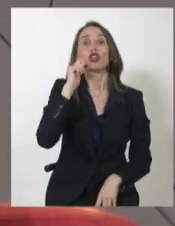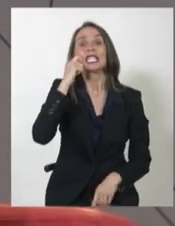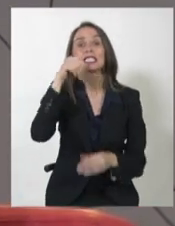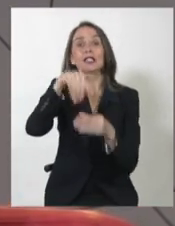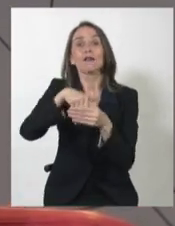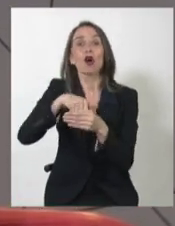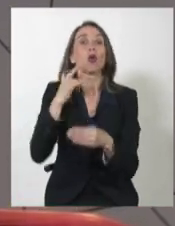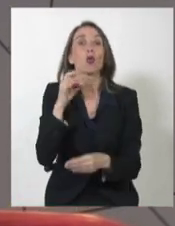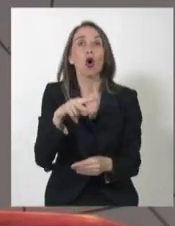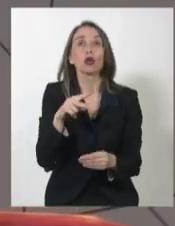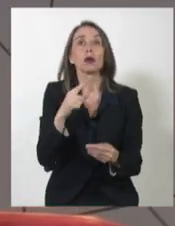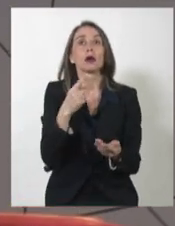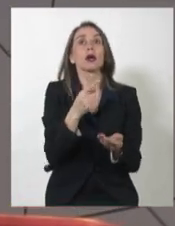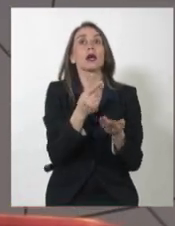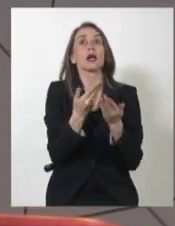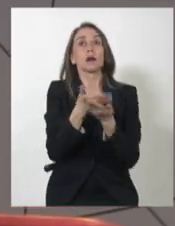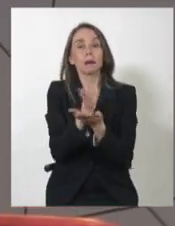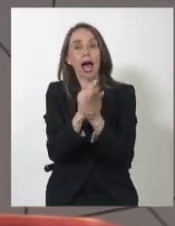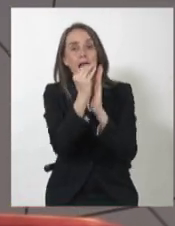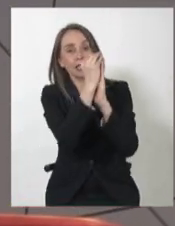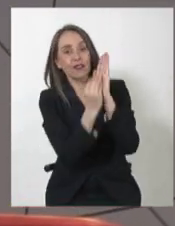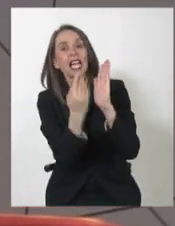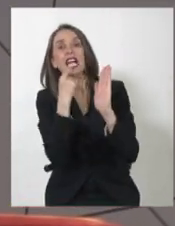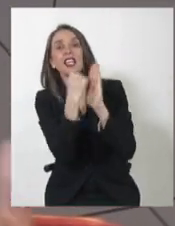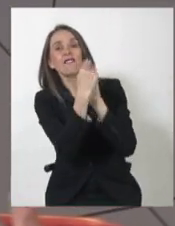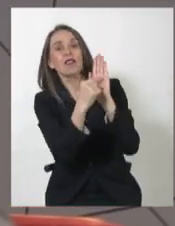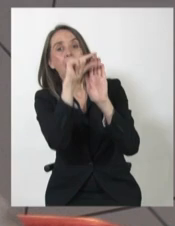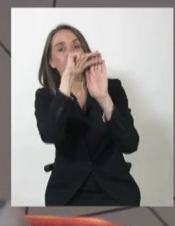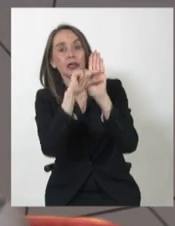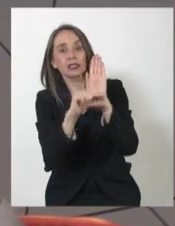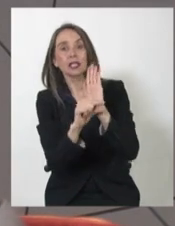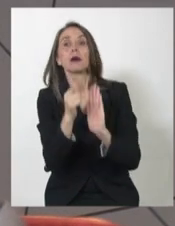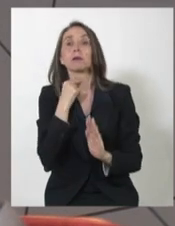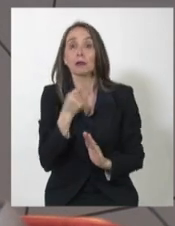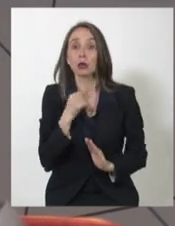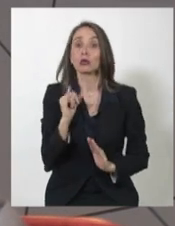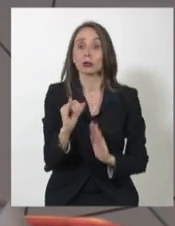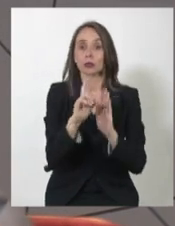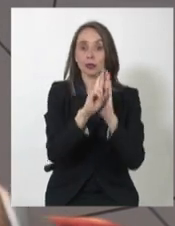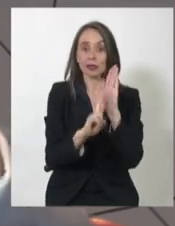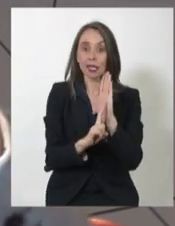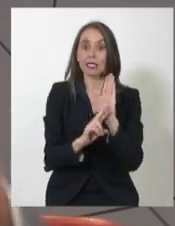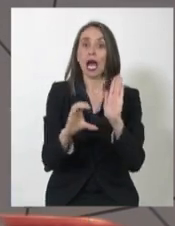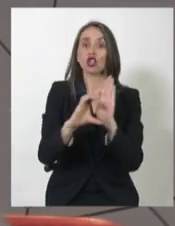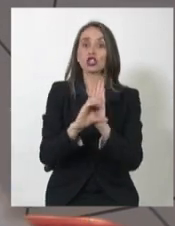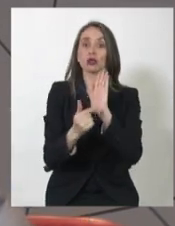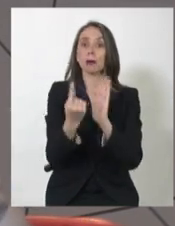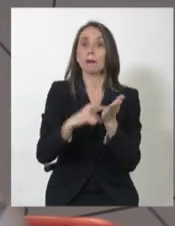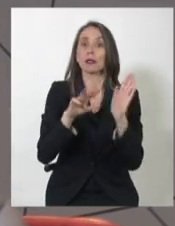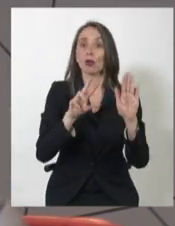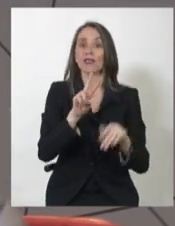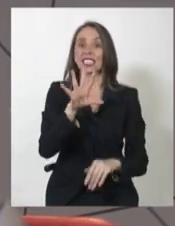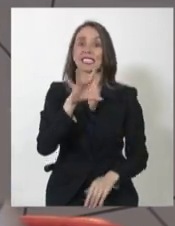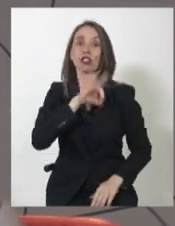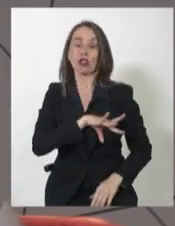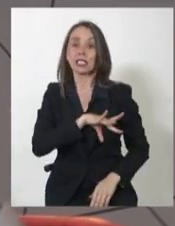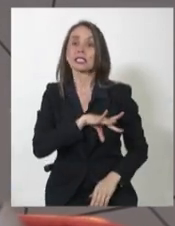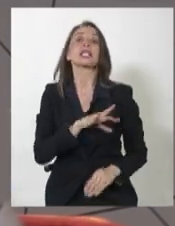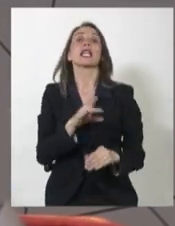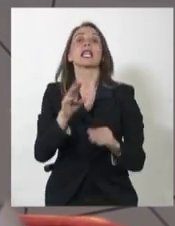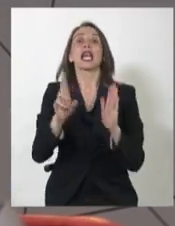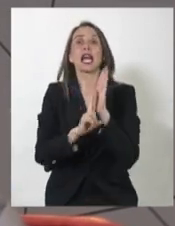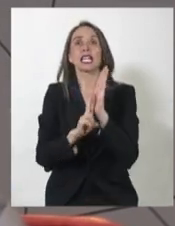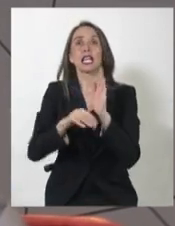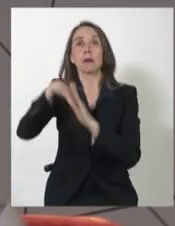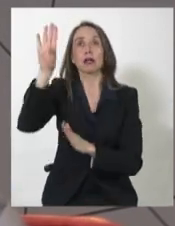es petrificar los textos. Y ahí yo creo que me gusta la regla de la Constitución del 25, que era una buena regla contramayoritaria, pero no